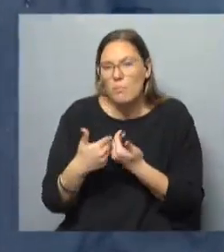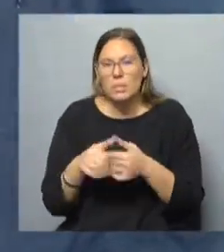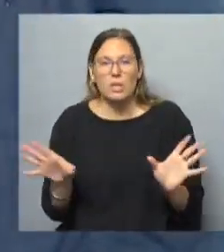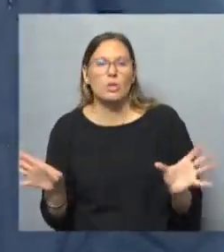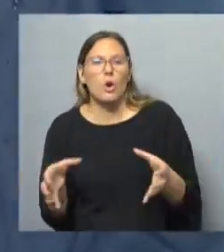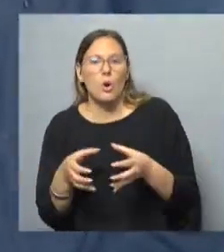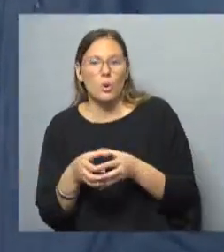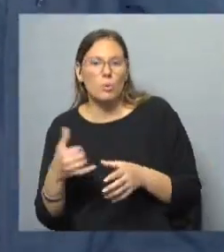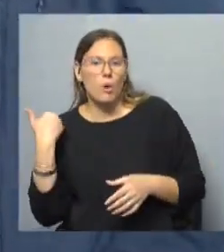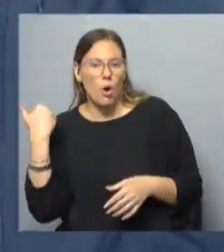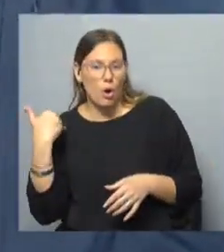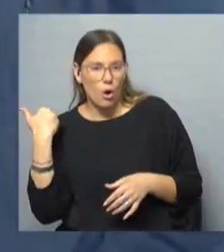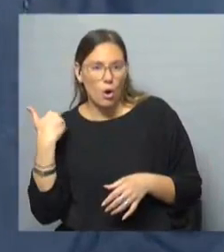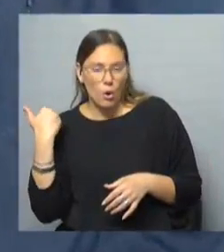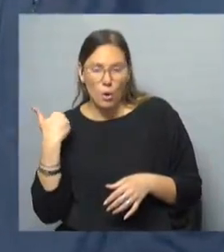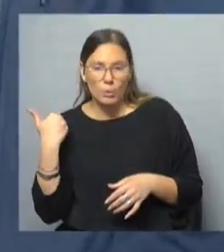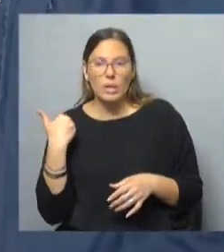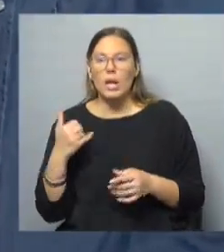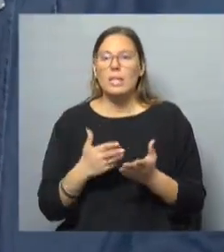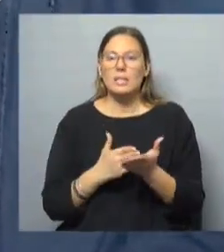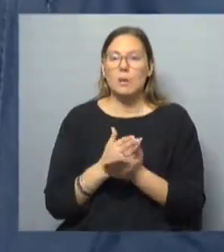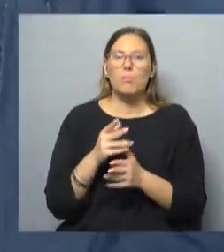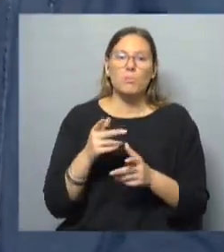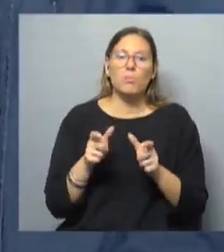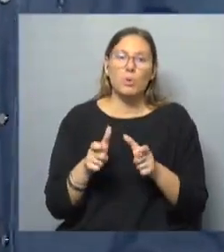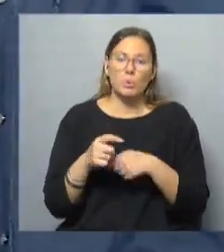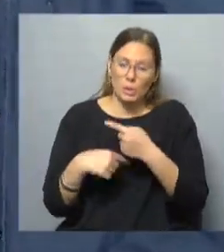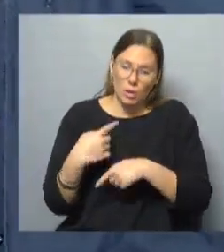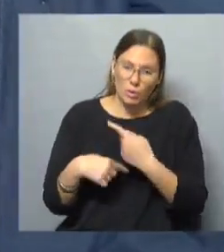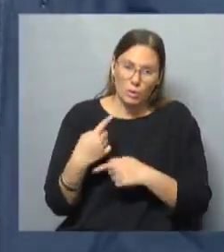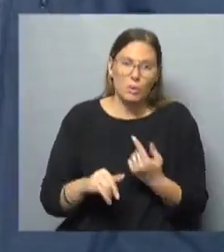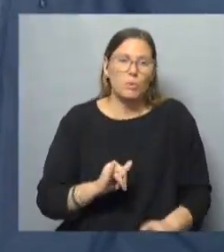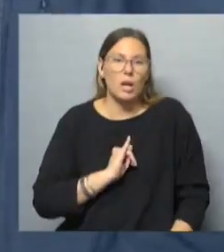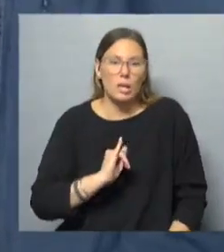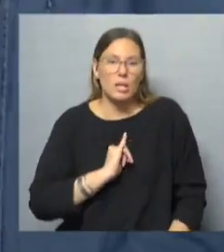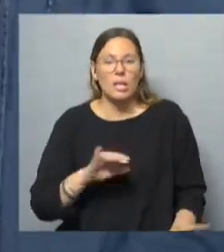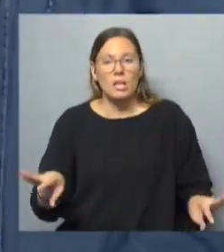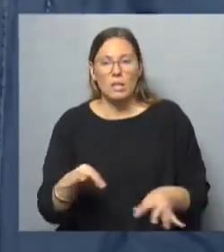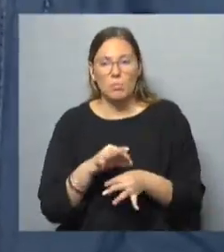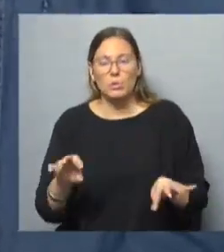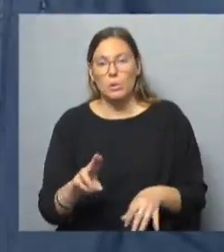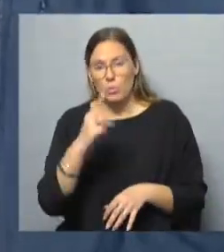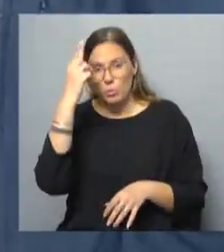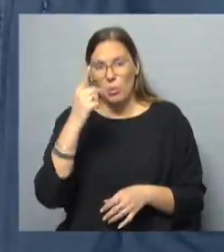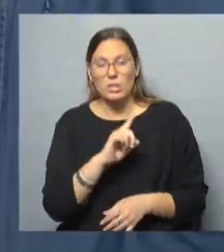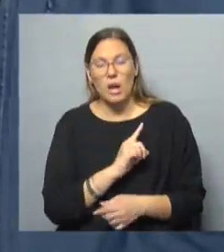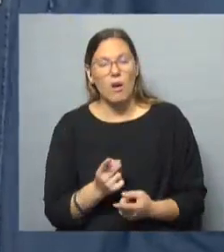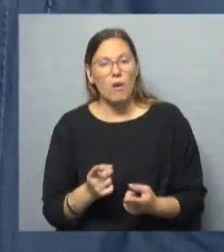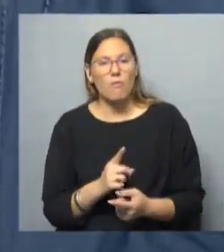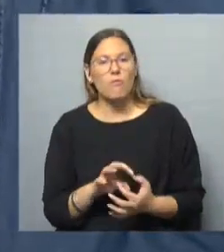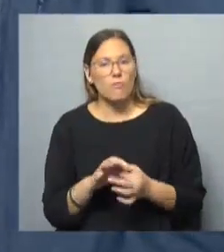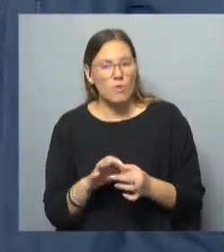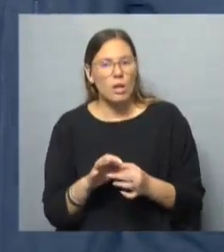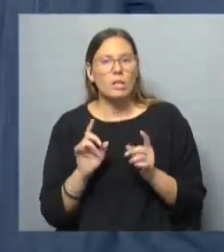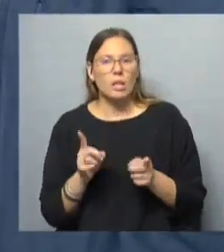bandas de pibes más jóvenes, y bueno, todo por suerte sigue circulando, así que tenemos una identidad de música uruguaya popular muy fuerte. Mujeres, viste, también